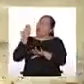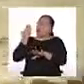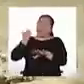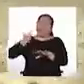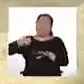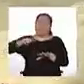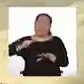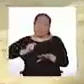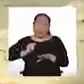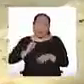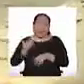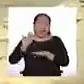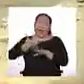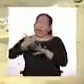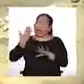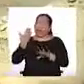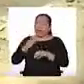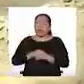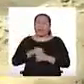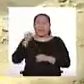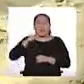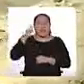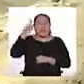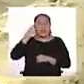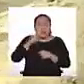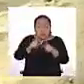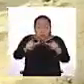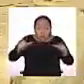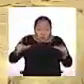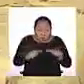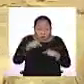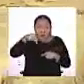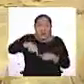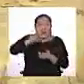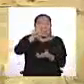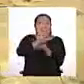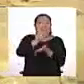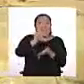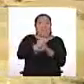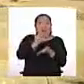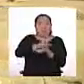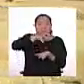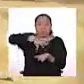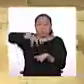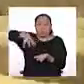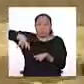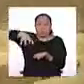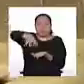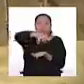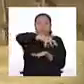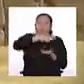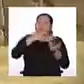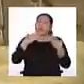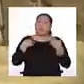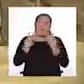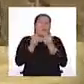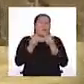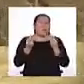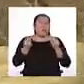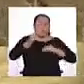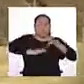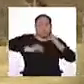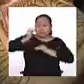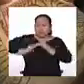Por ese motivo, el área que conocemos como Lima metropolitana cobija en la actualidad centenares de restos